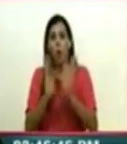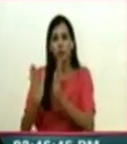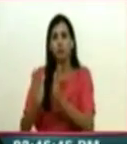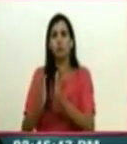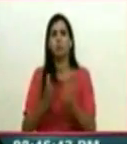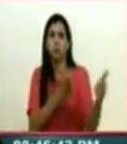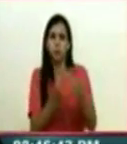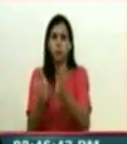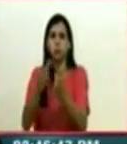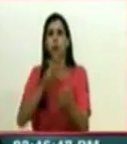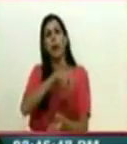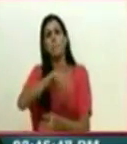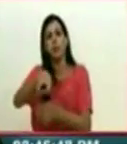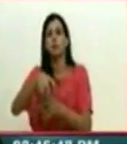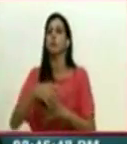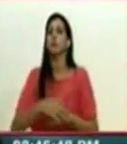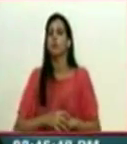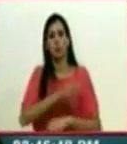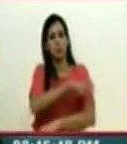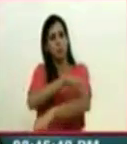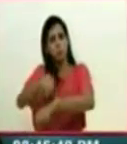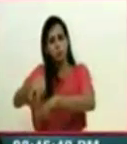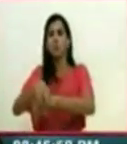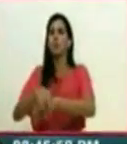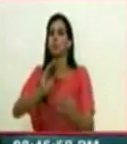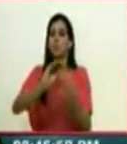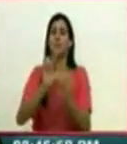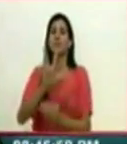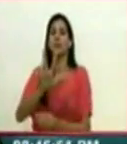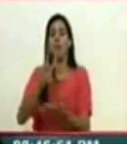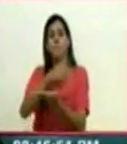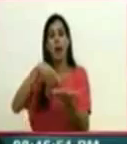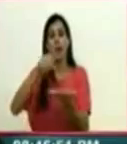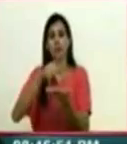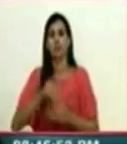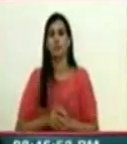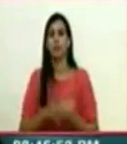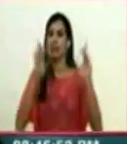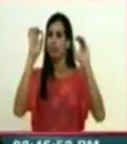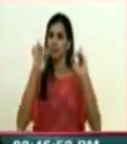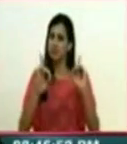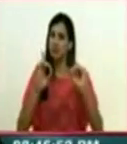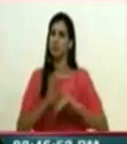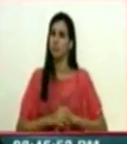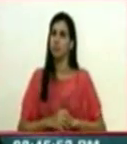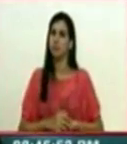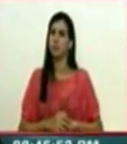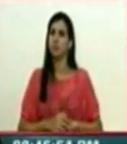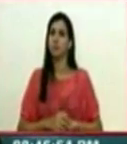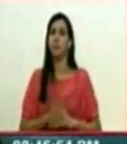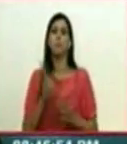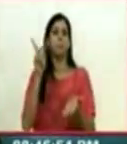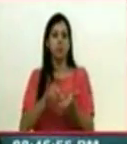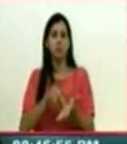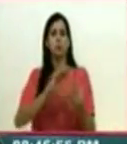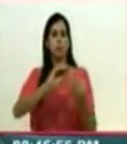tránsito vehicular para darle vida a un bulevar y remodelar 3 plazas. Hemos decidido pues la intervención integral